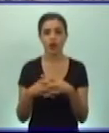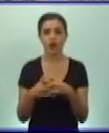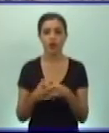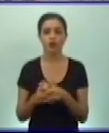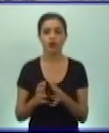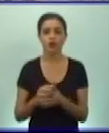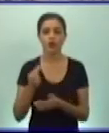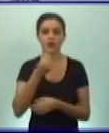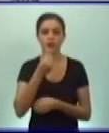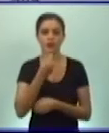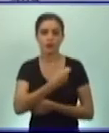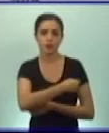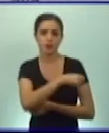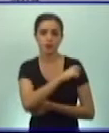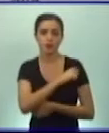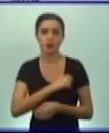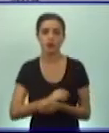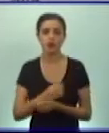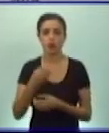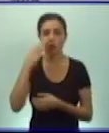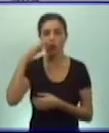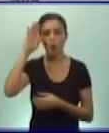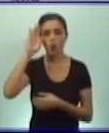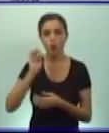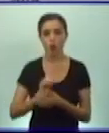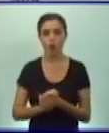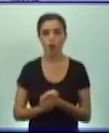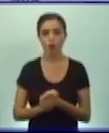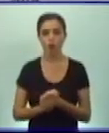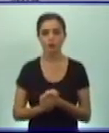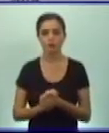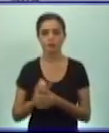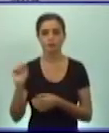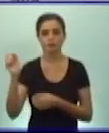Cuba. Un primer elemento,